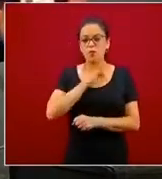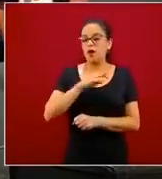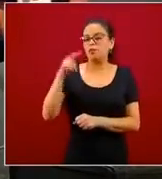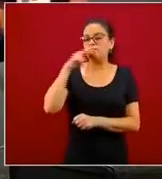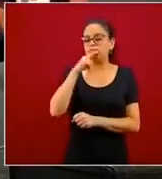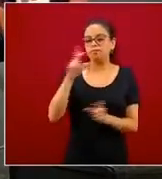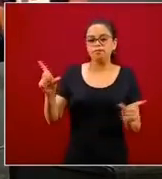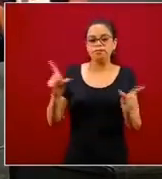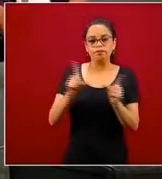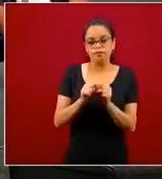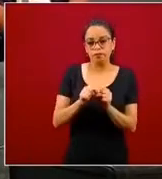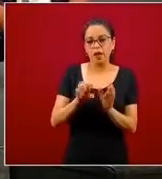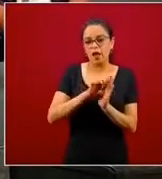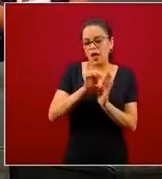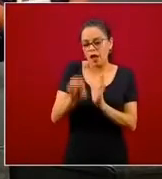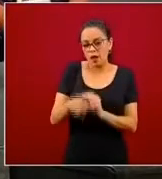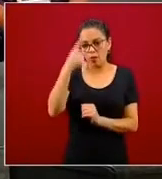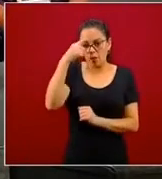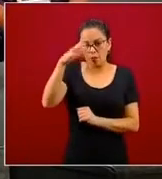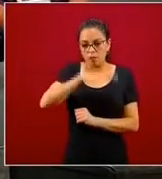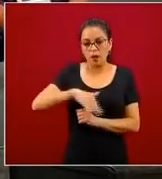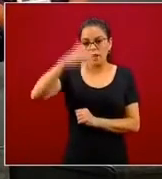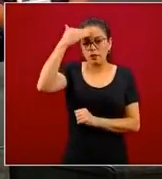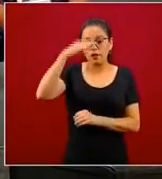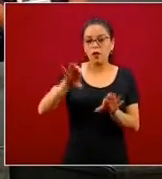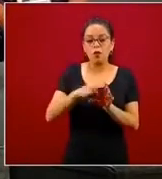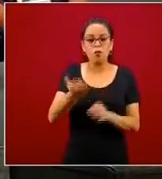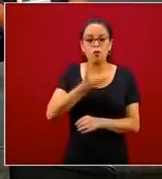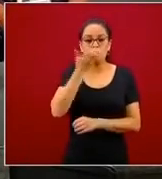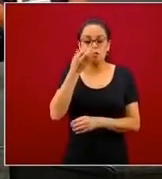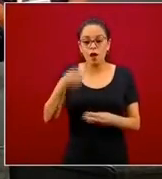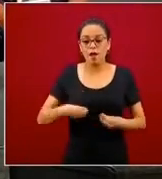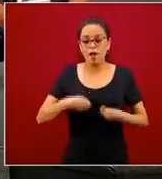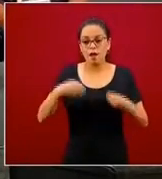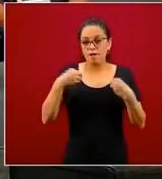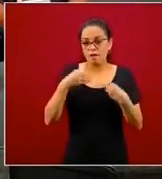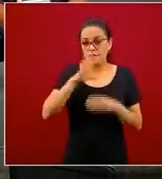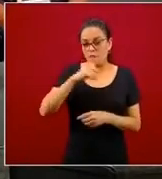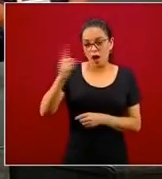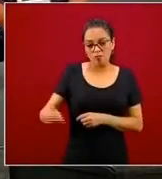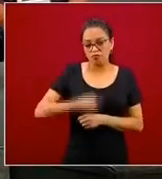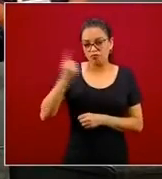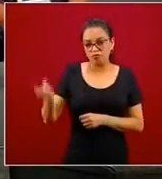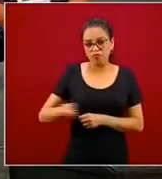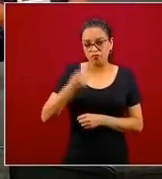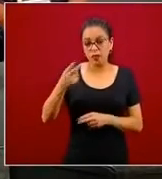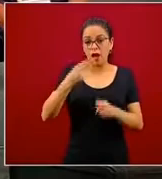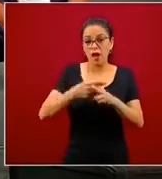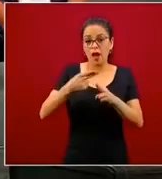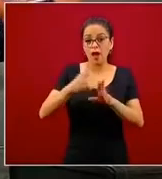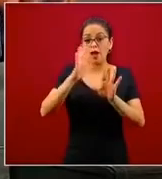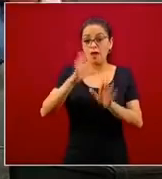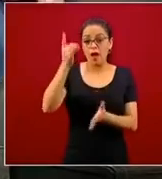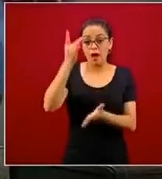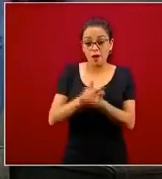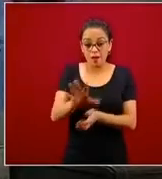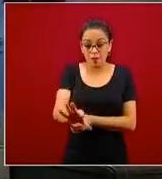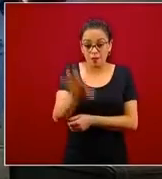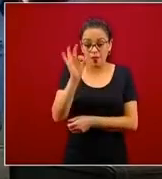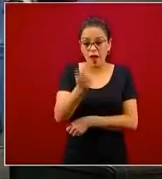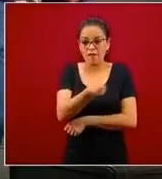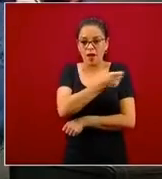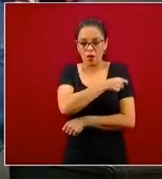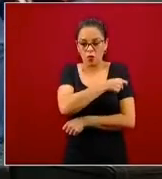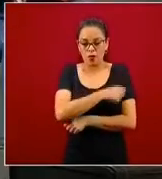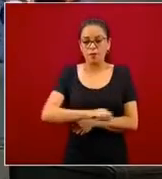give pensando us en que some se vuelvan examples of estilos de those? vida, modos And could you think about de people's vida de aquí lifestyles a que and no haya how una they vacuna, ¿no? lived Mi and segunda how they pregunta es para el live?